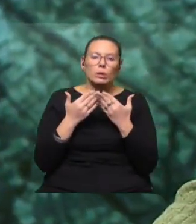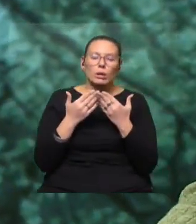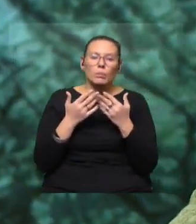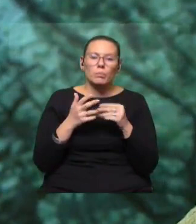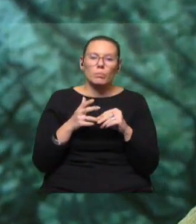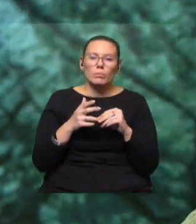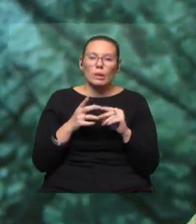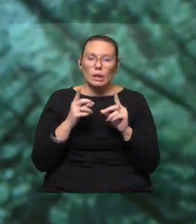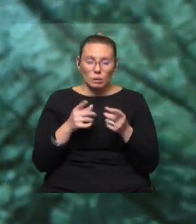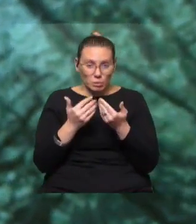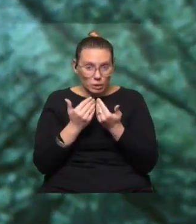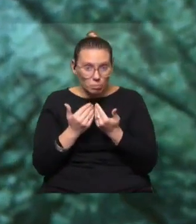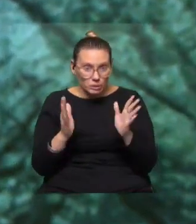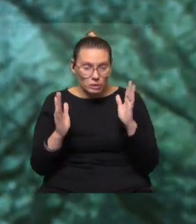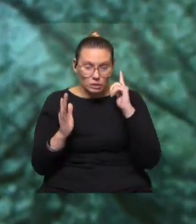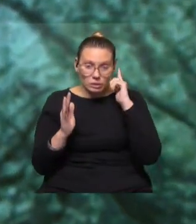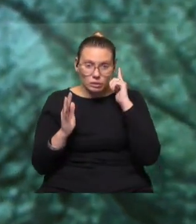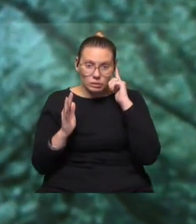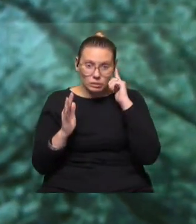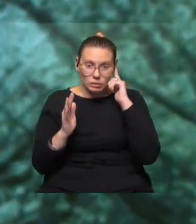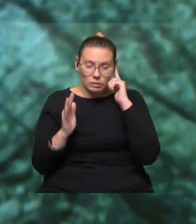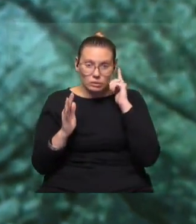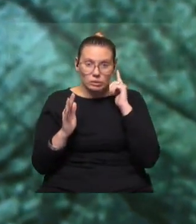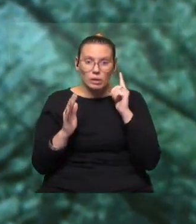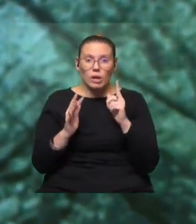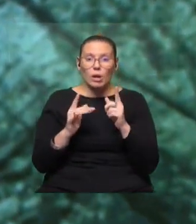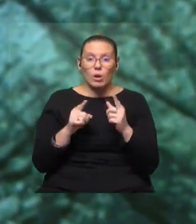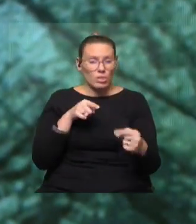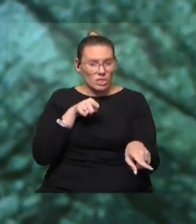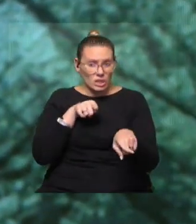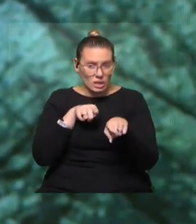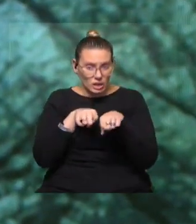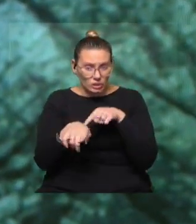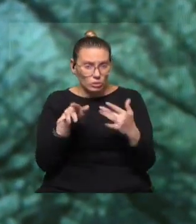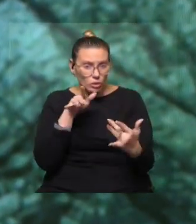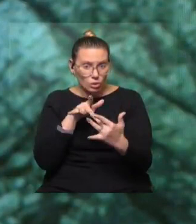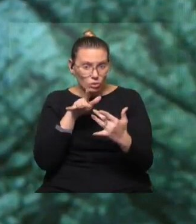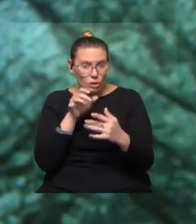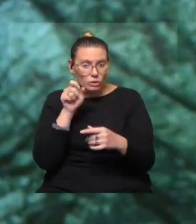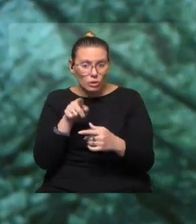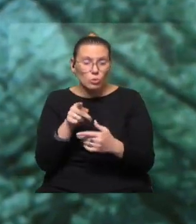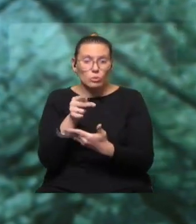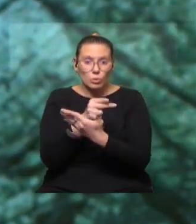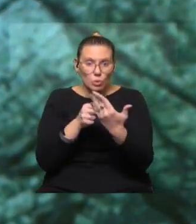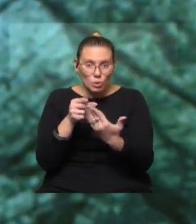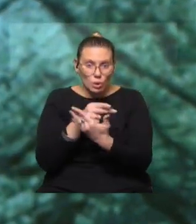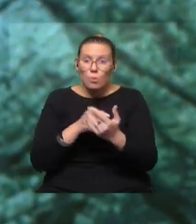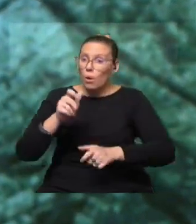también empezaste a tener capaz que un trato directo sobre tu obra